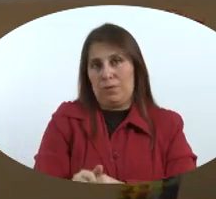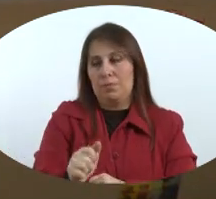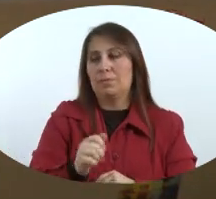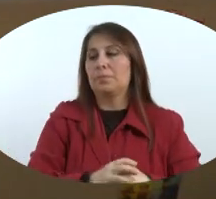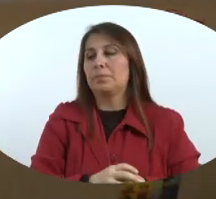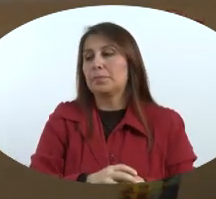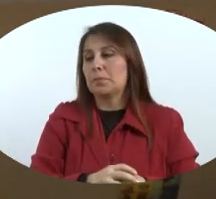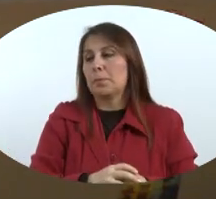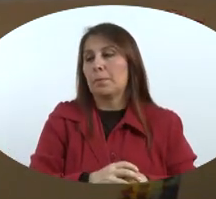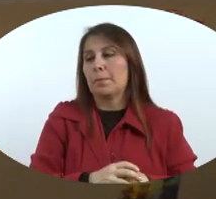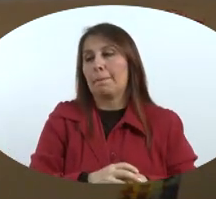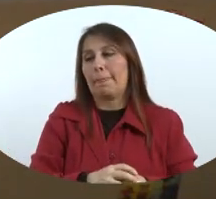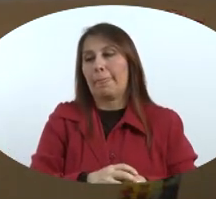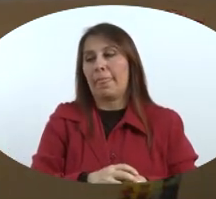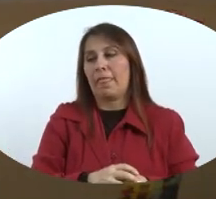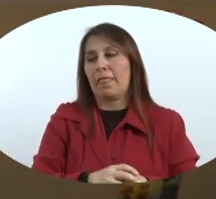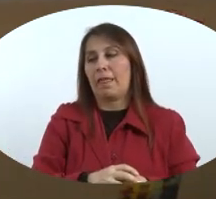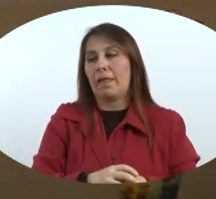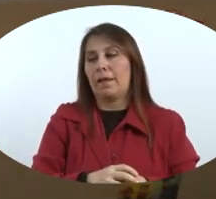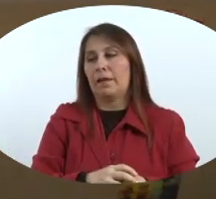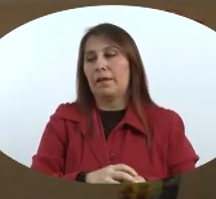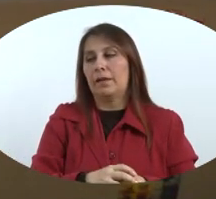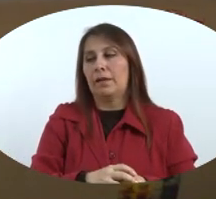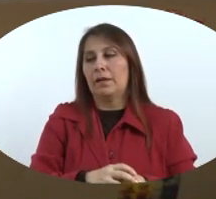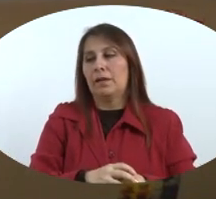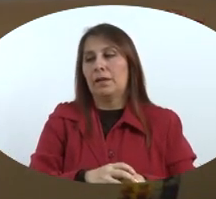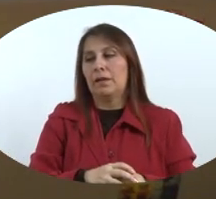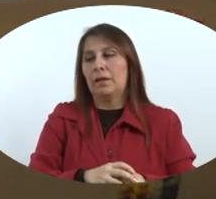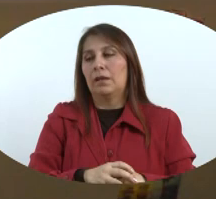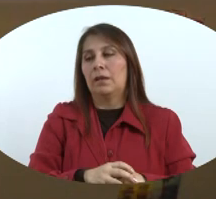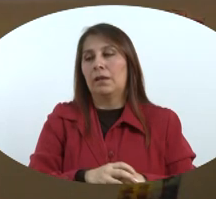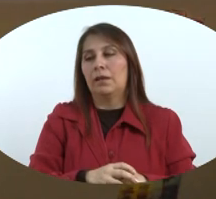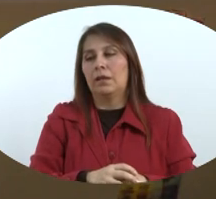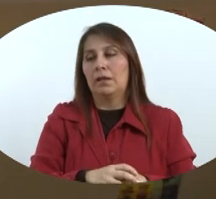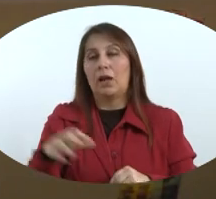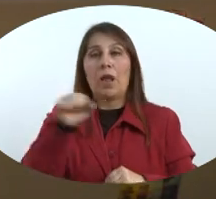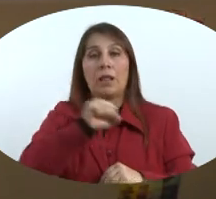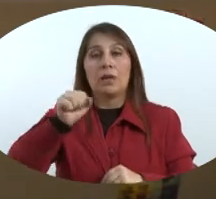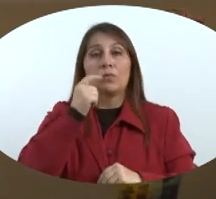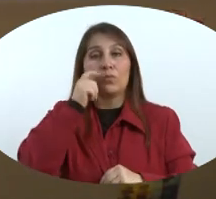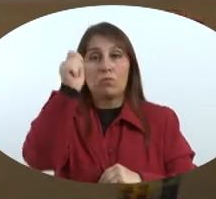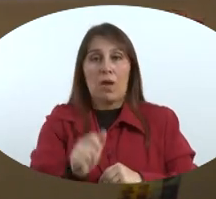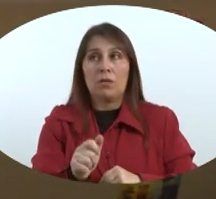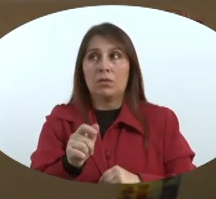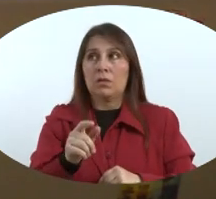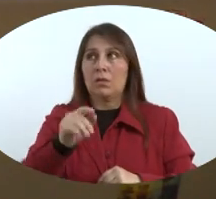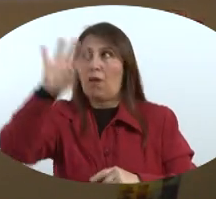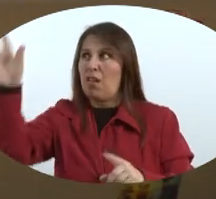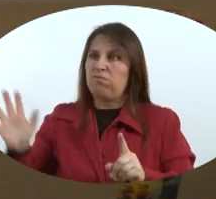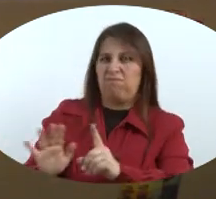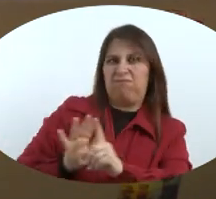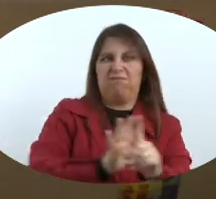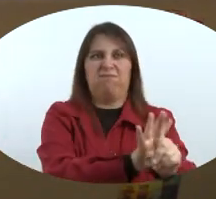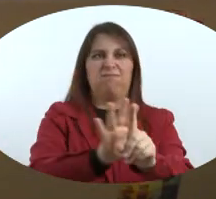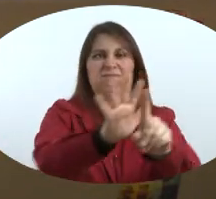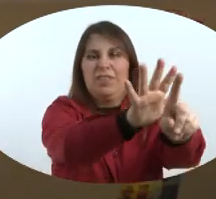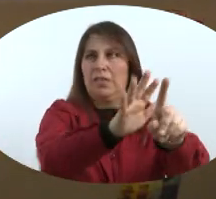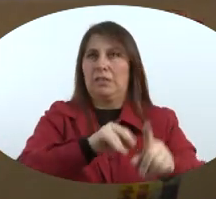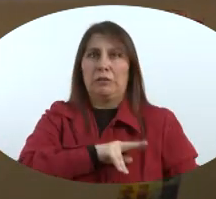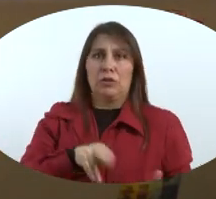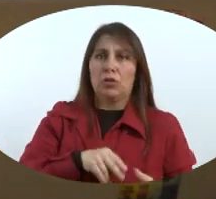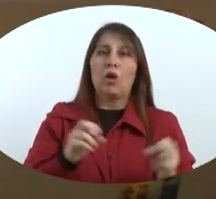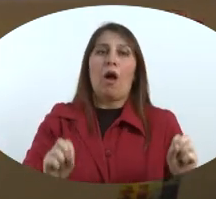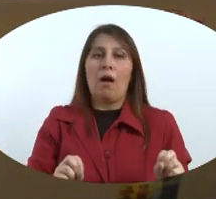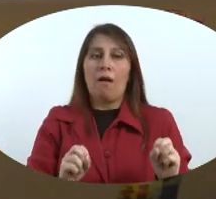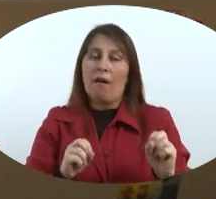ejes bueno frente a la persecución que en la que nos vemos enfrentados y a las violaciones